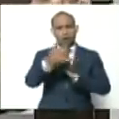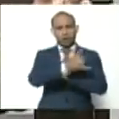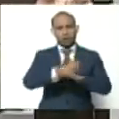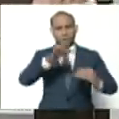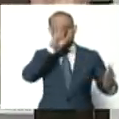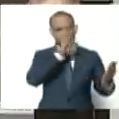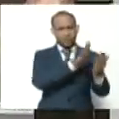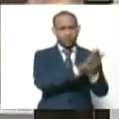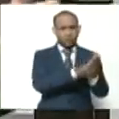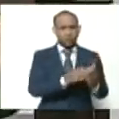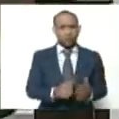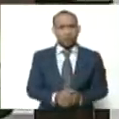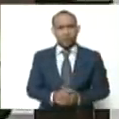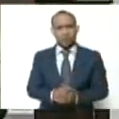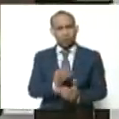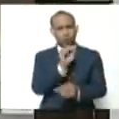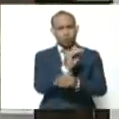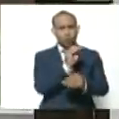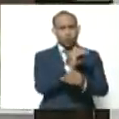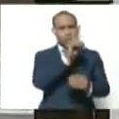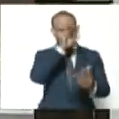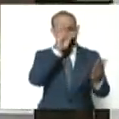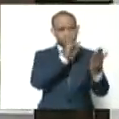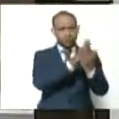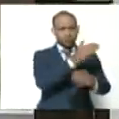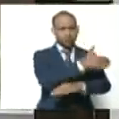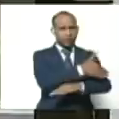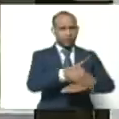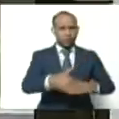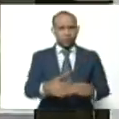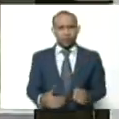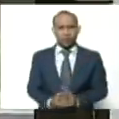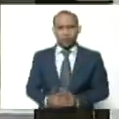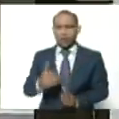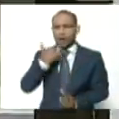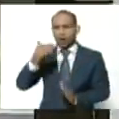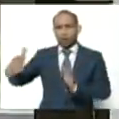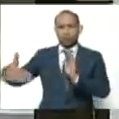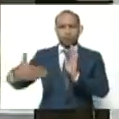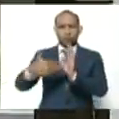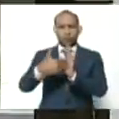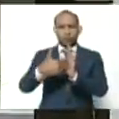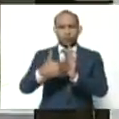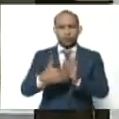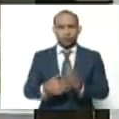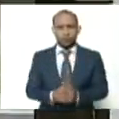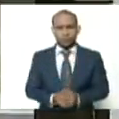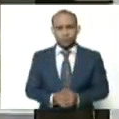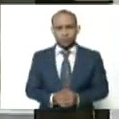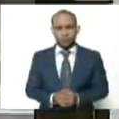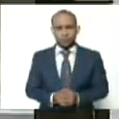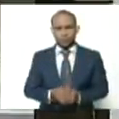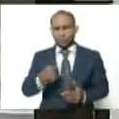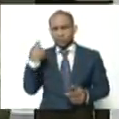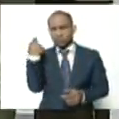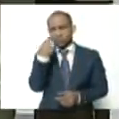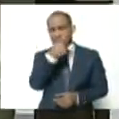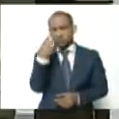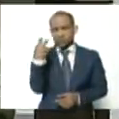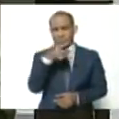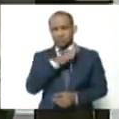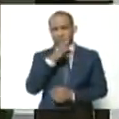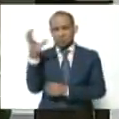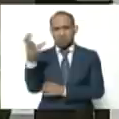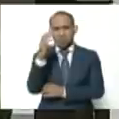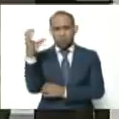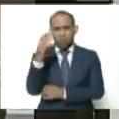el aseguramiento de nuestra frontera frente a las amenazas de la oligarquía rapaz, narcotraficante y guerrerista de